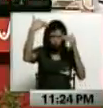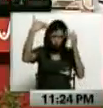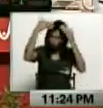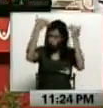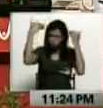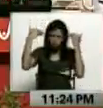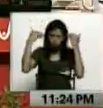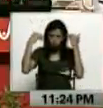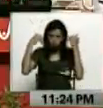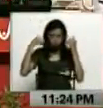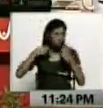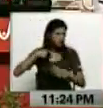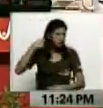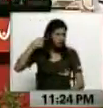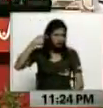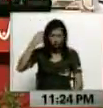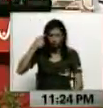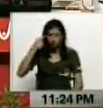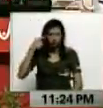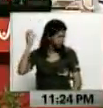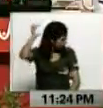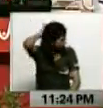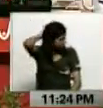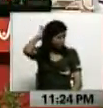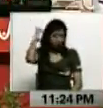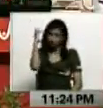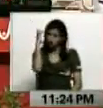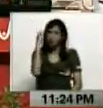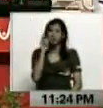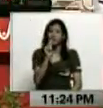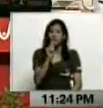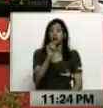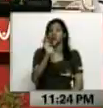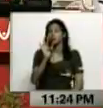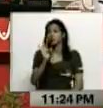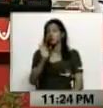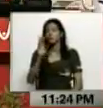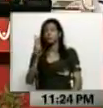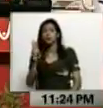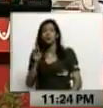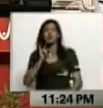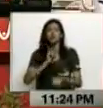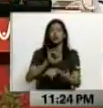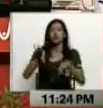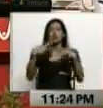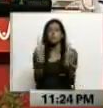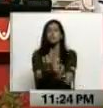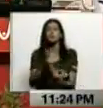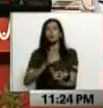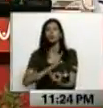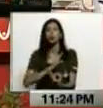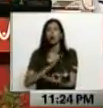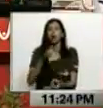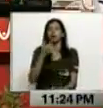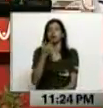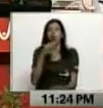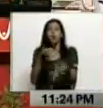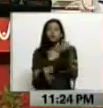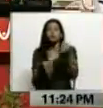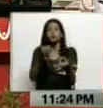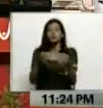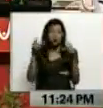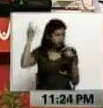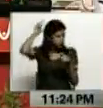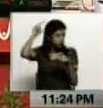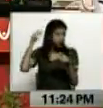el pelo ellos se ponía aquí tfp no tradición familia y propiedad Pero él se ponía